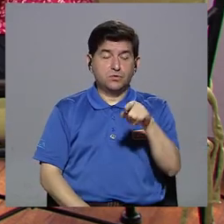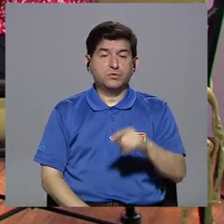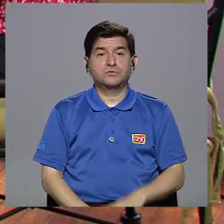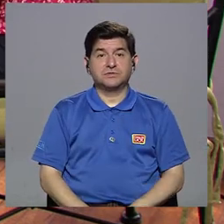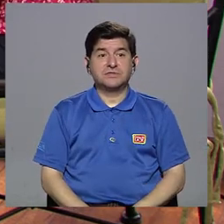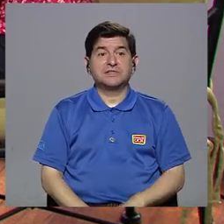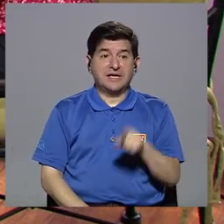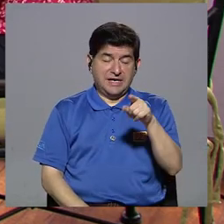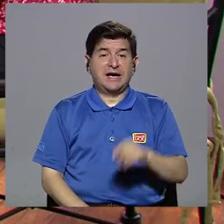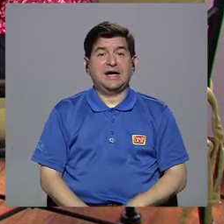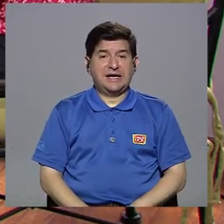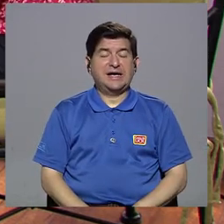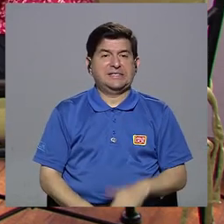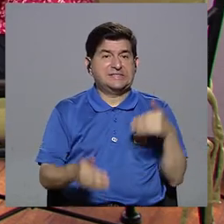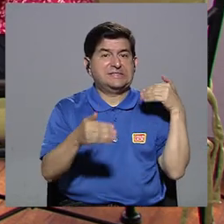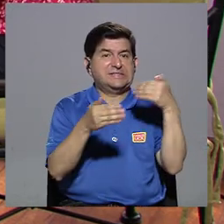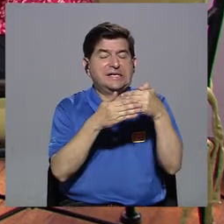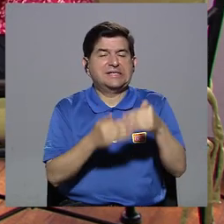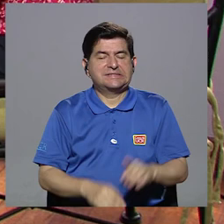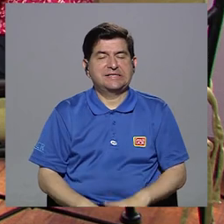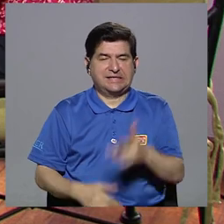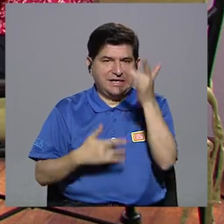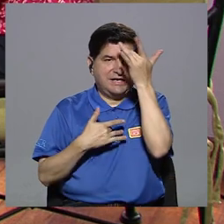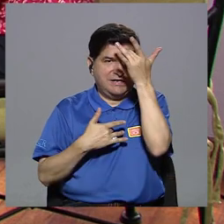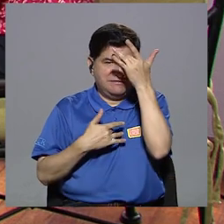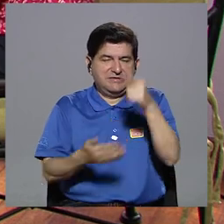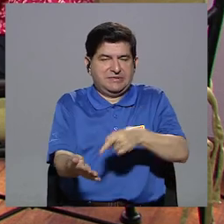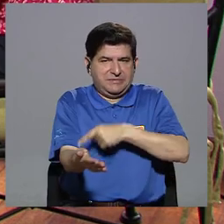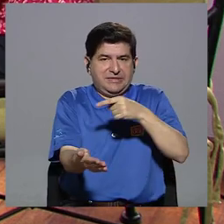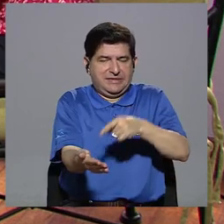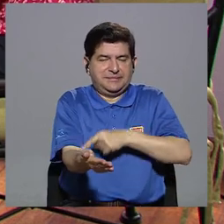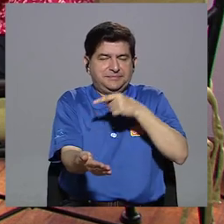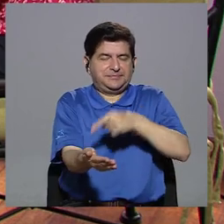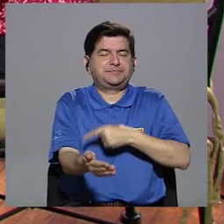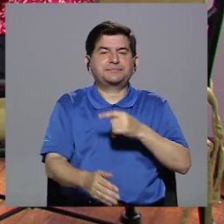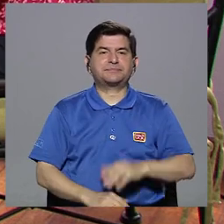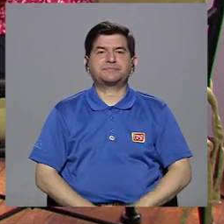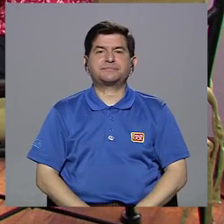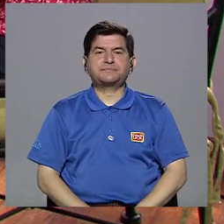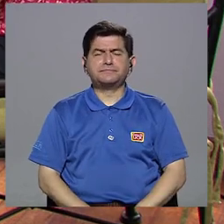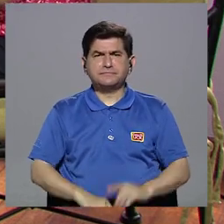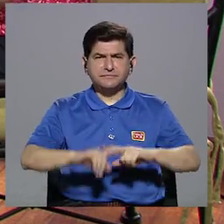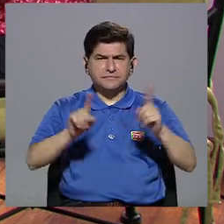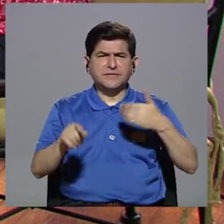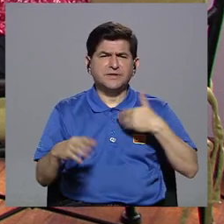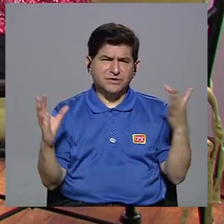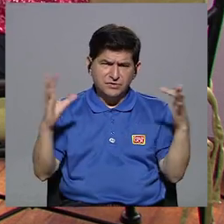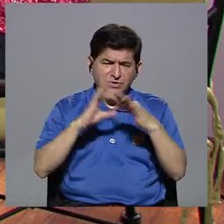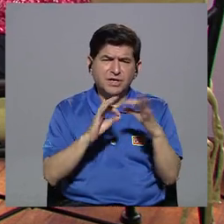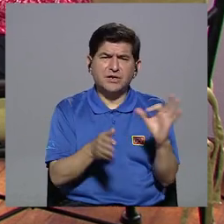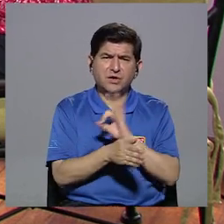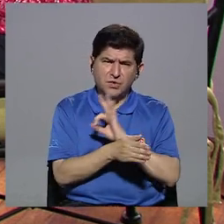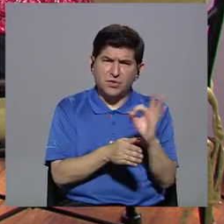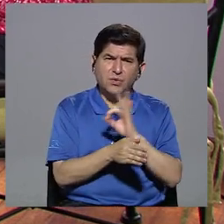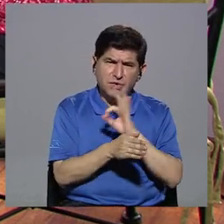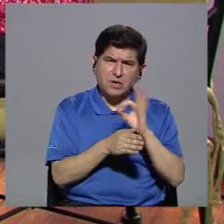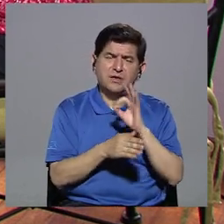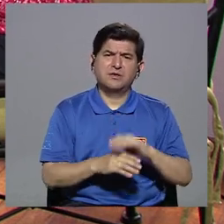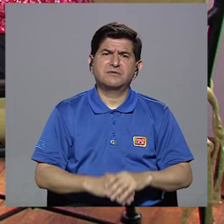engorda está comprando todos los números de la rifa para la diabetes pero si tiene que ver con el